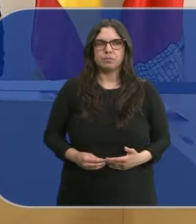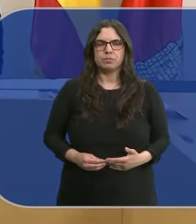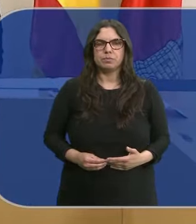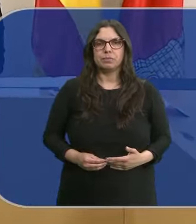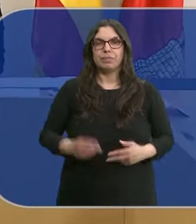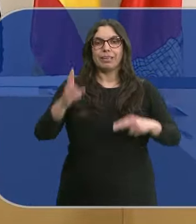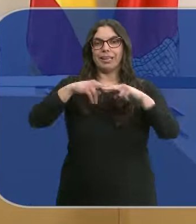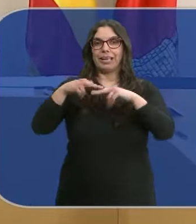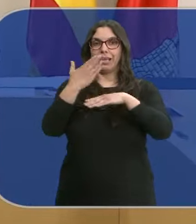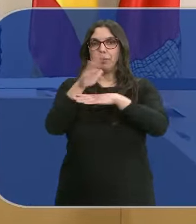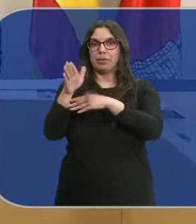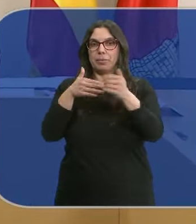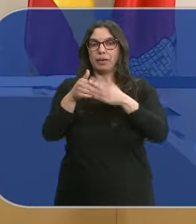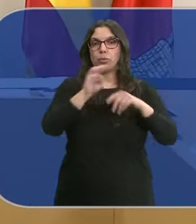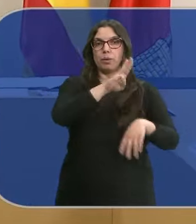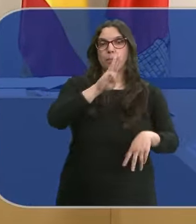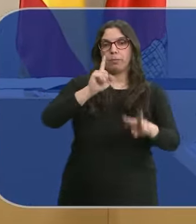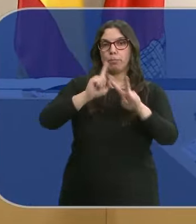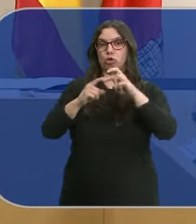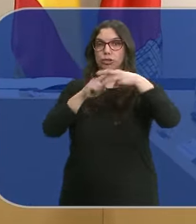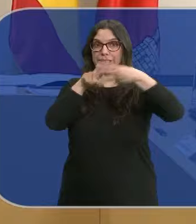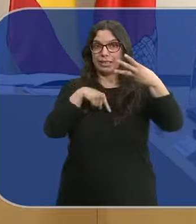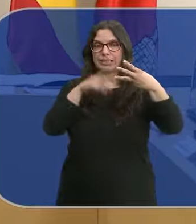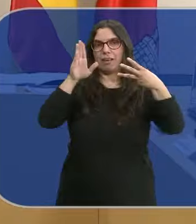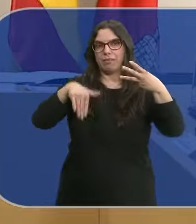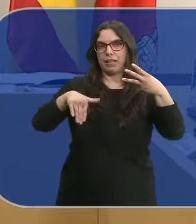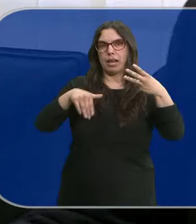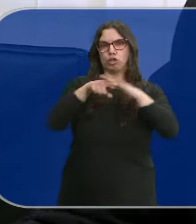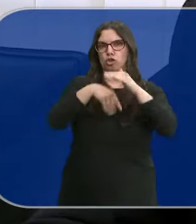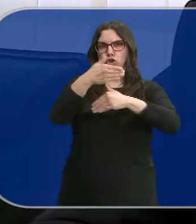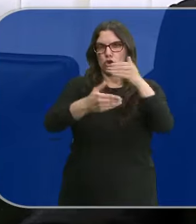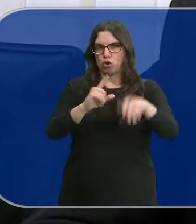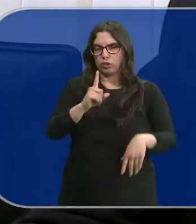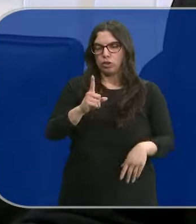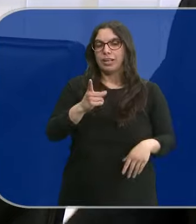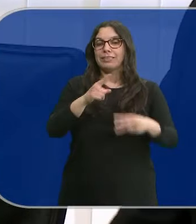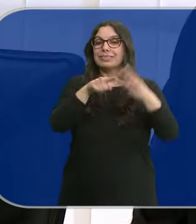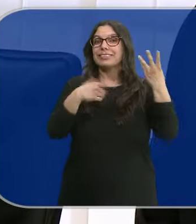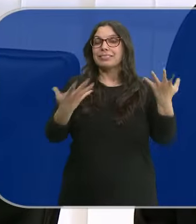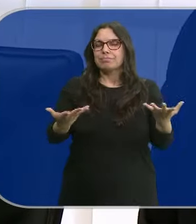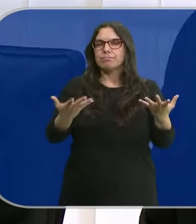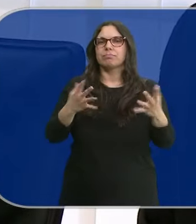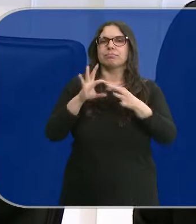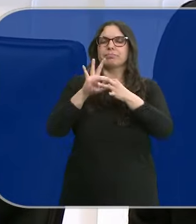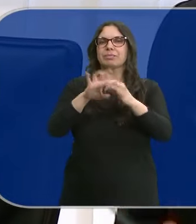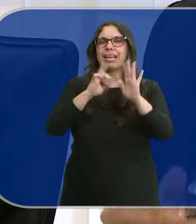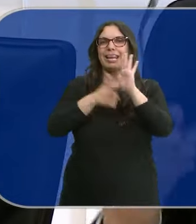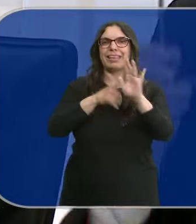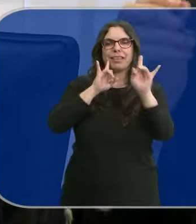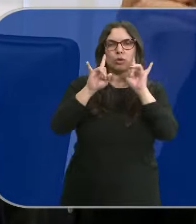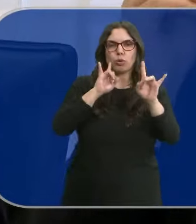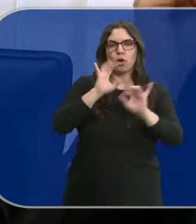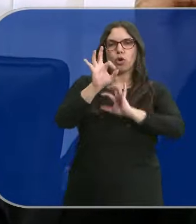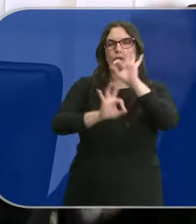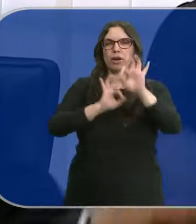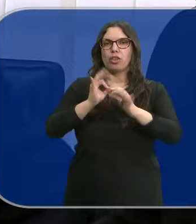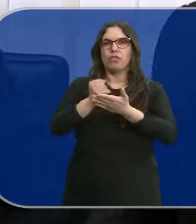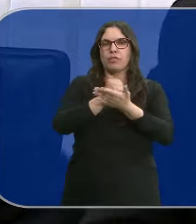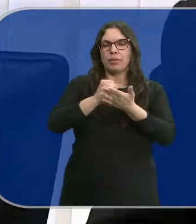Tres enmiendas propuestas por PP y Vox en las cortes no serán finalmente tramitadas. Se trata de las que hacen referencia a la ley del ruido, la ordenación